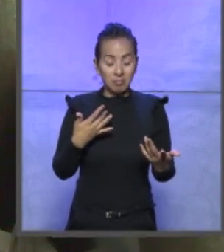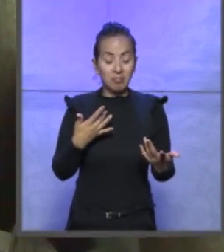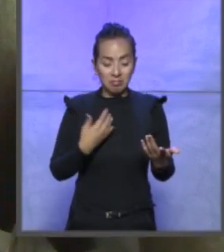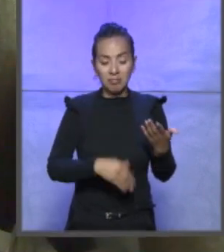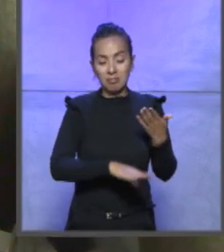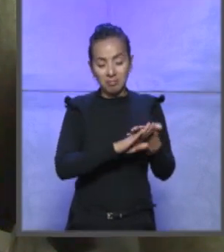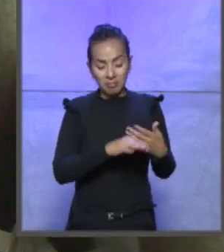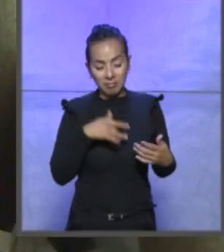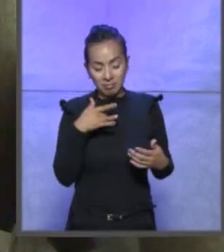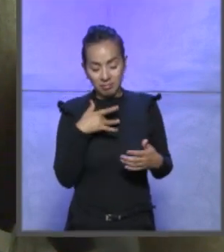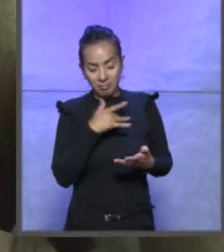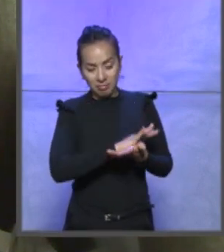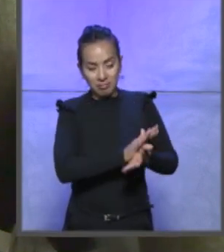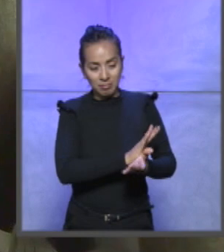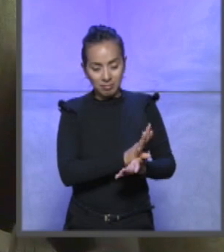discriminación